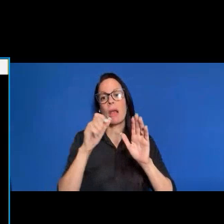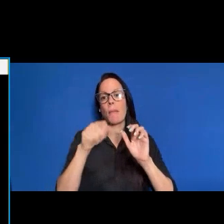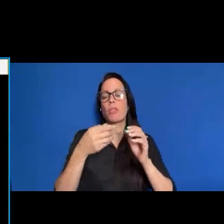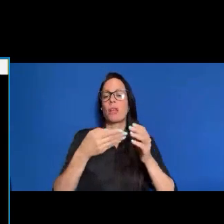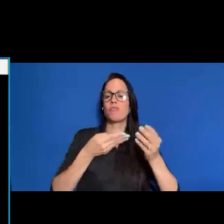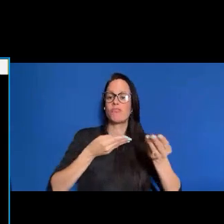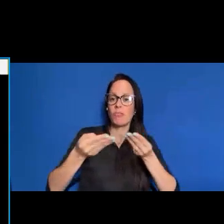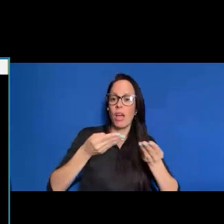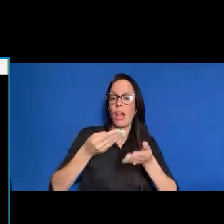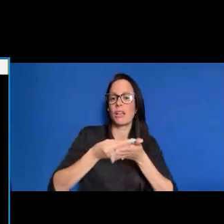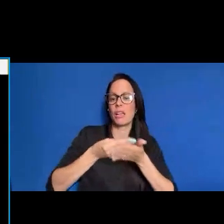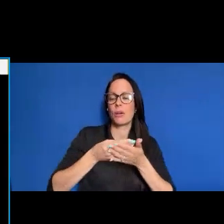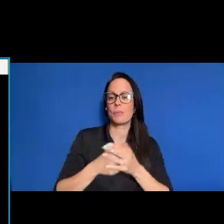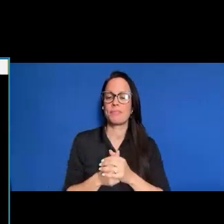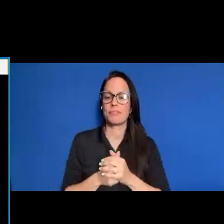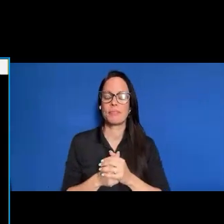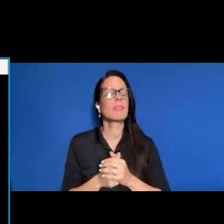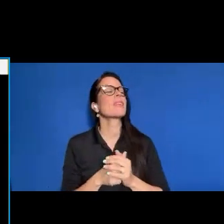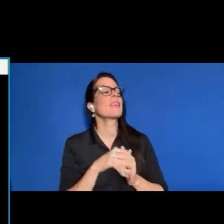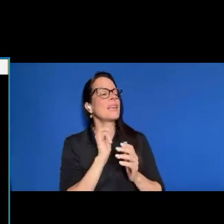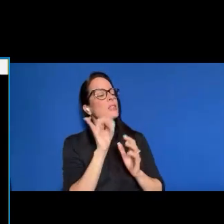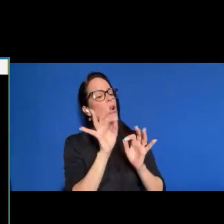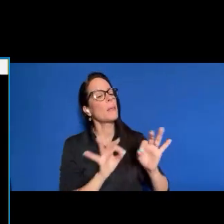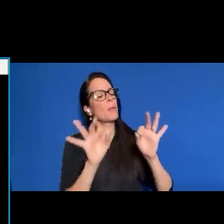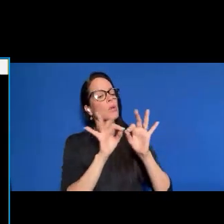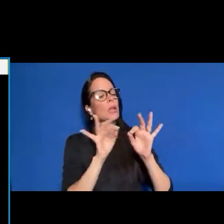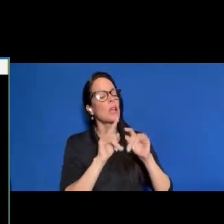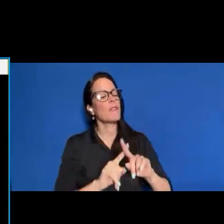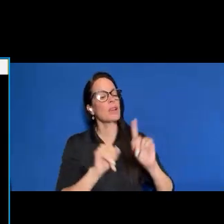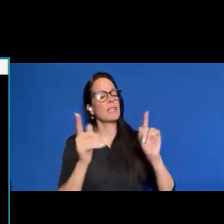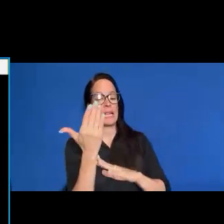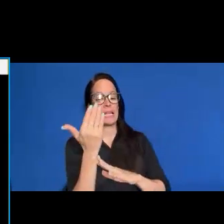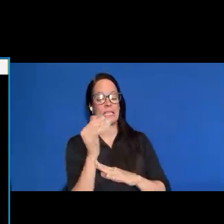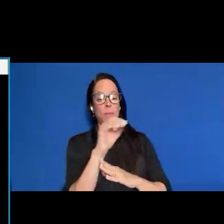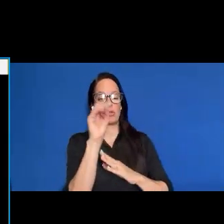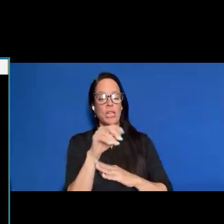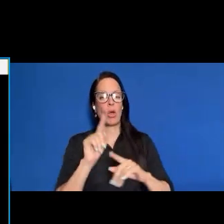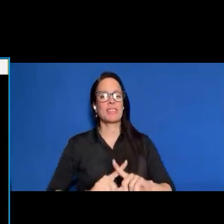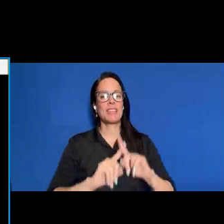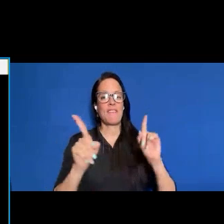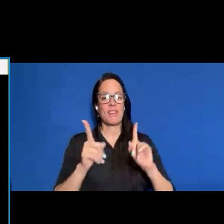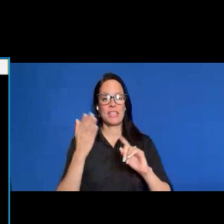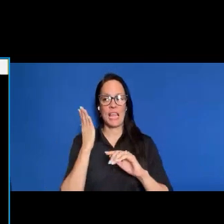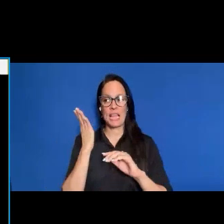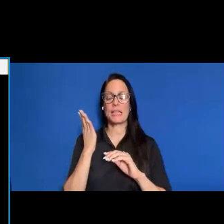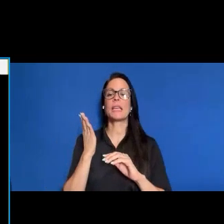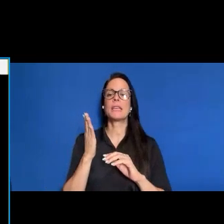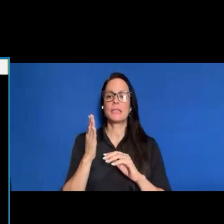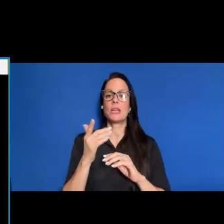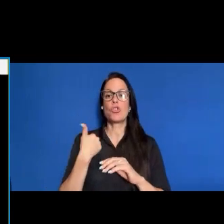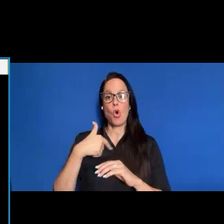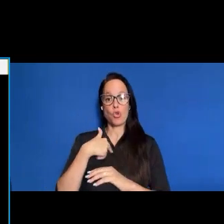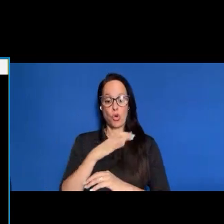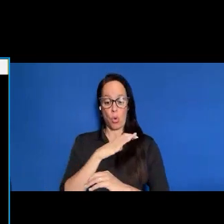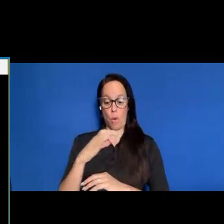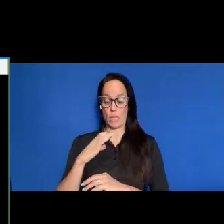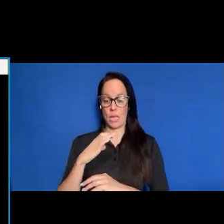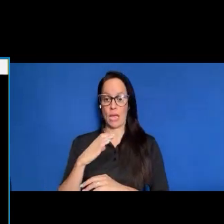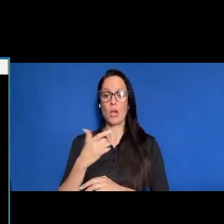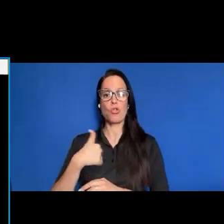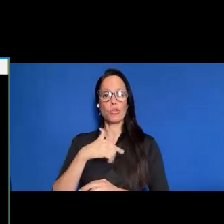hacer diferenciación que al estar del 15%, que es distinto a ya como comité, ya no tenemos